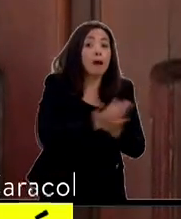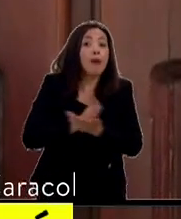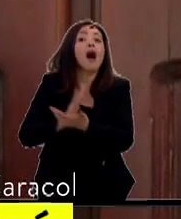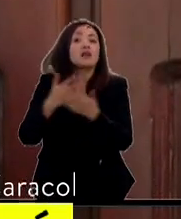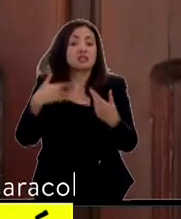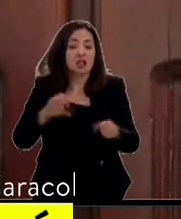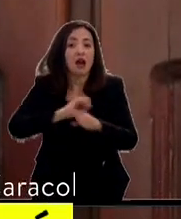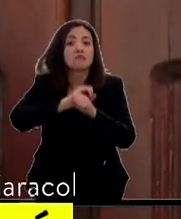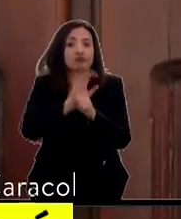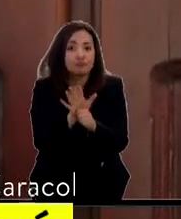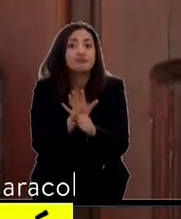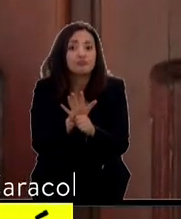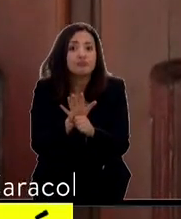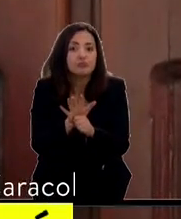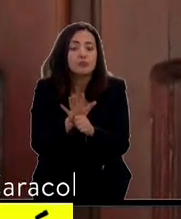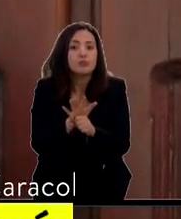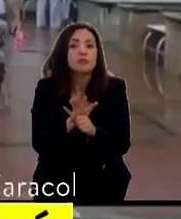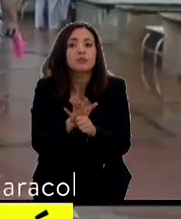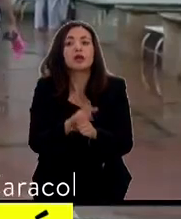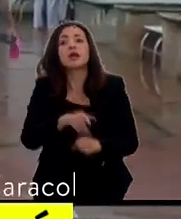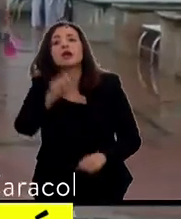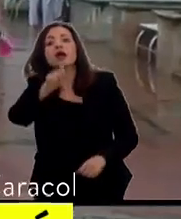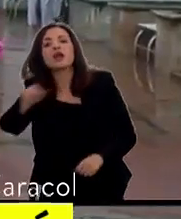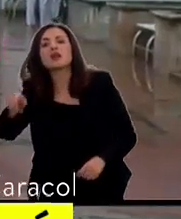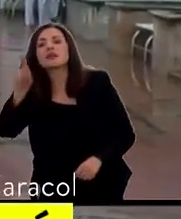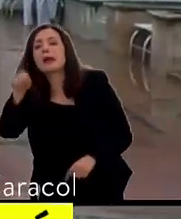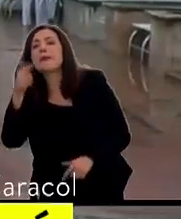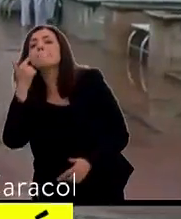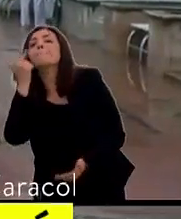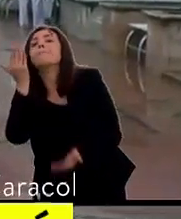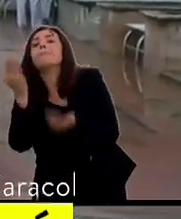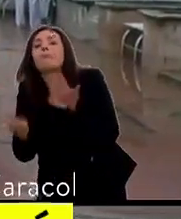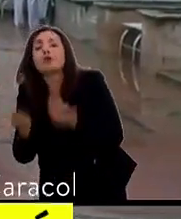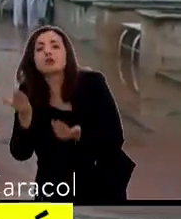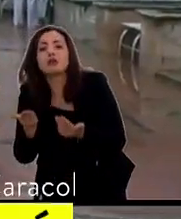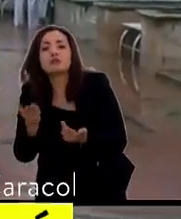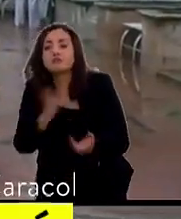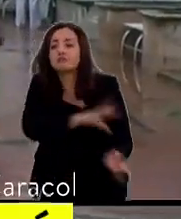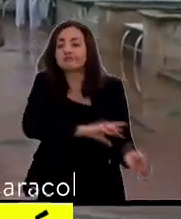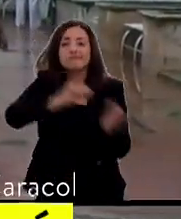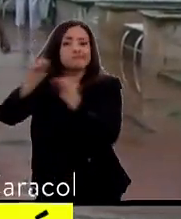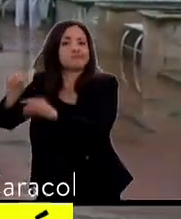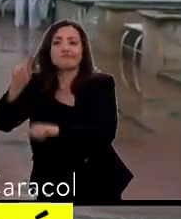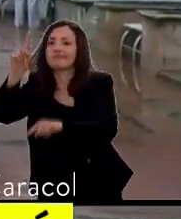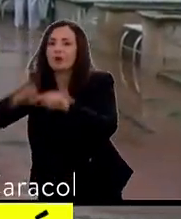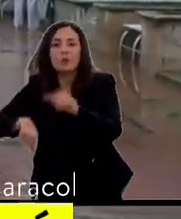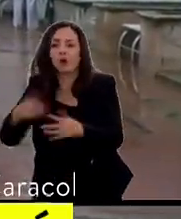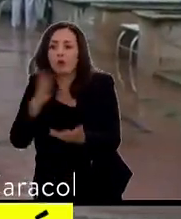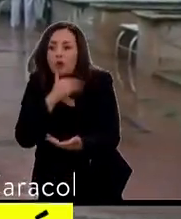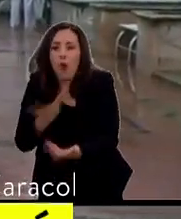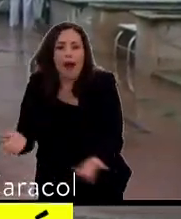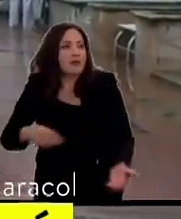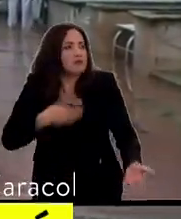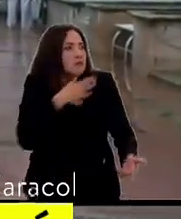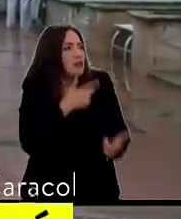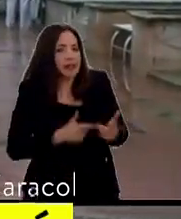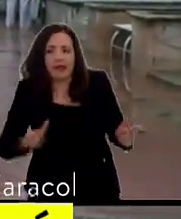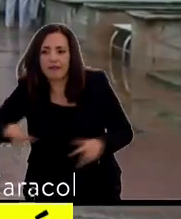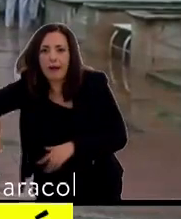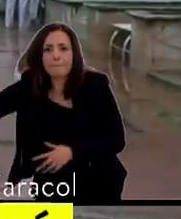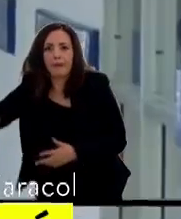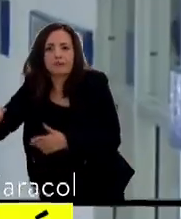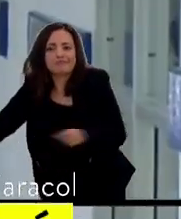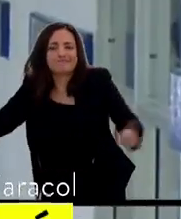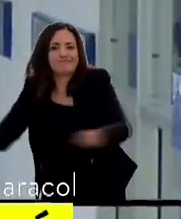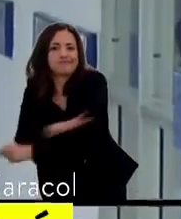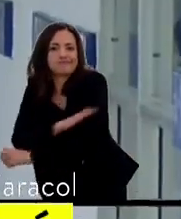con la COVID-19 y pacientes con sospecha no han podido ser remitidos porque no hay disponibilidad de las camas. En Chocó,